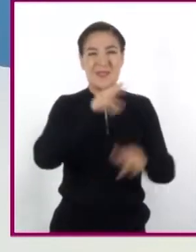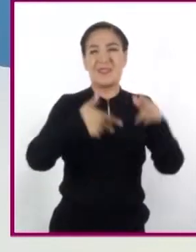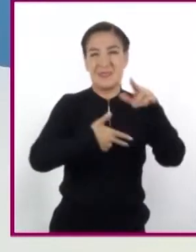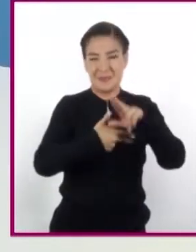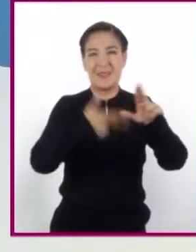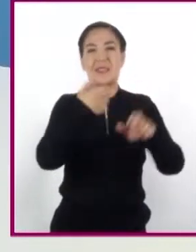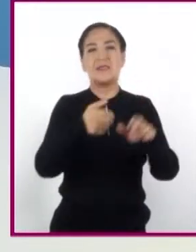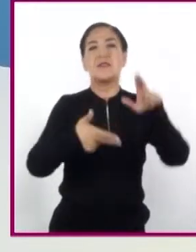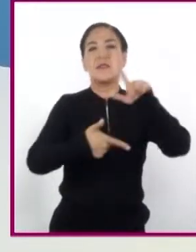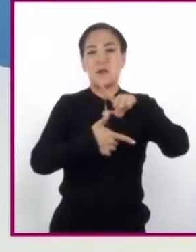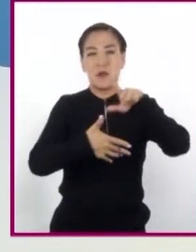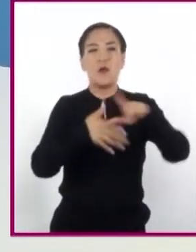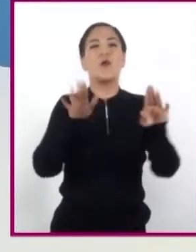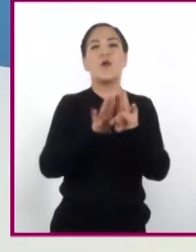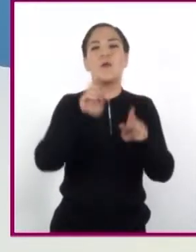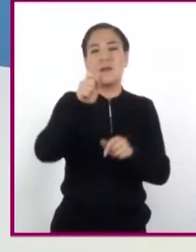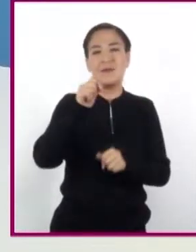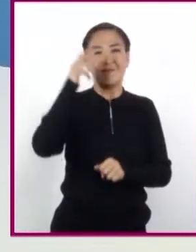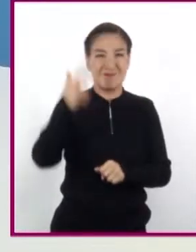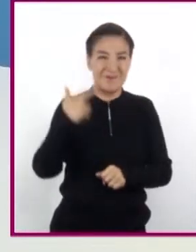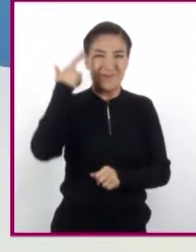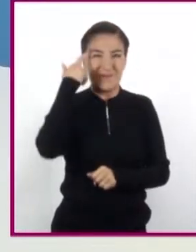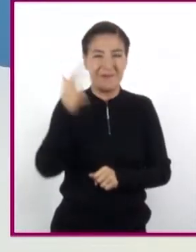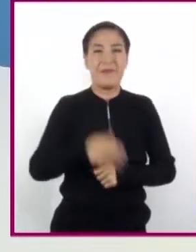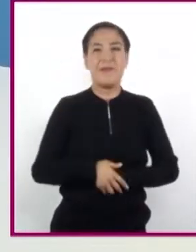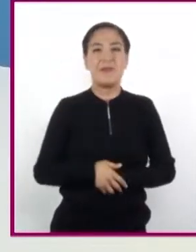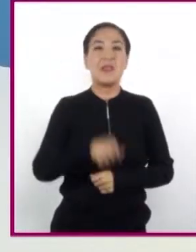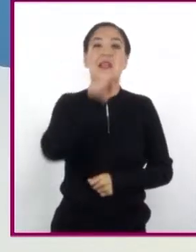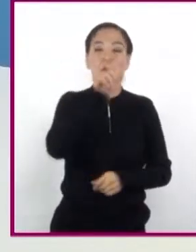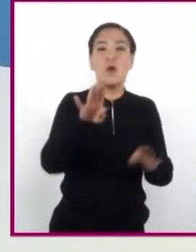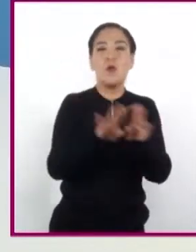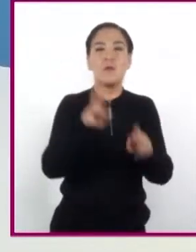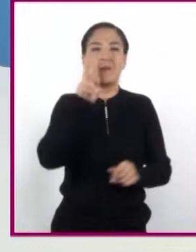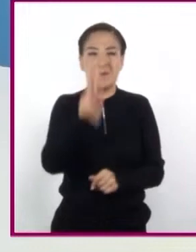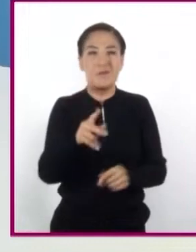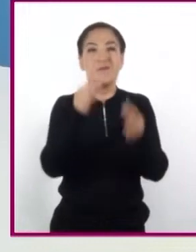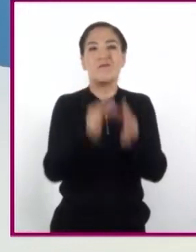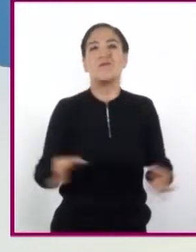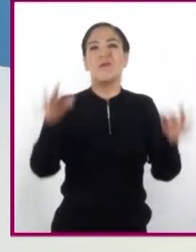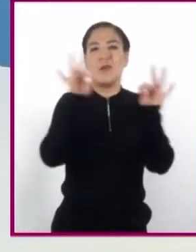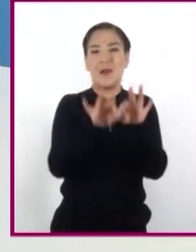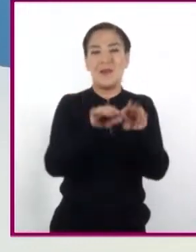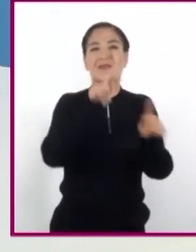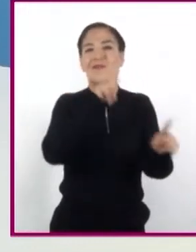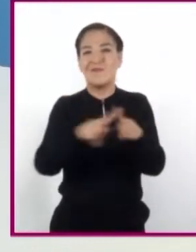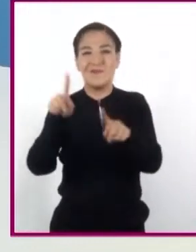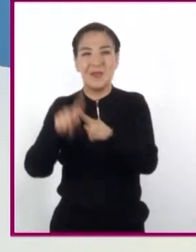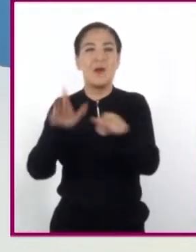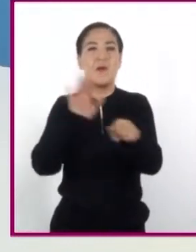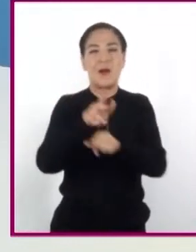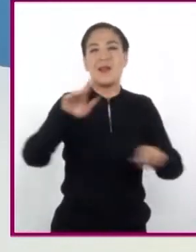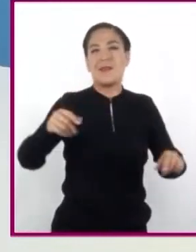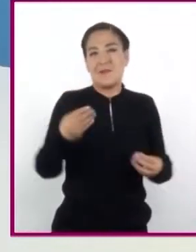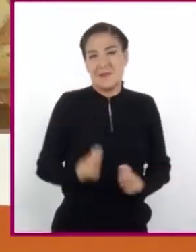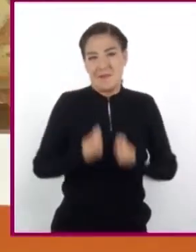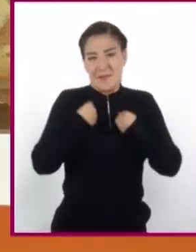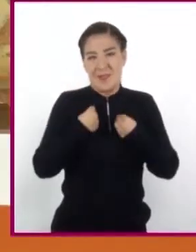del virreinato. Así, reconoceremos su influencia en los distintos aspectos de la vida